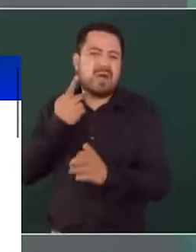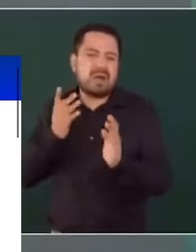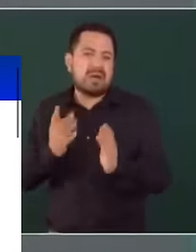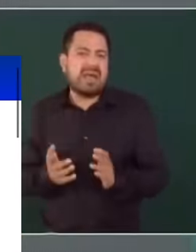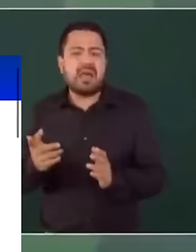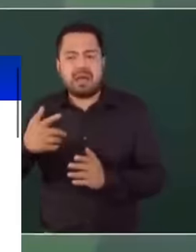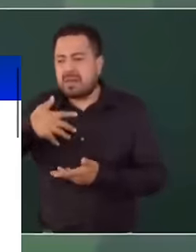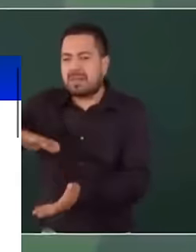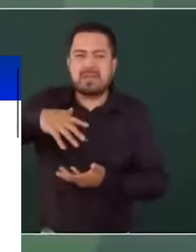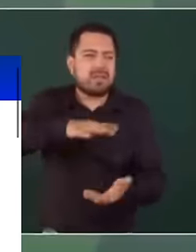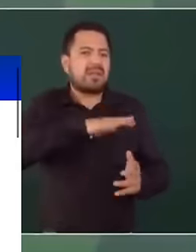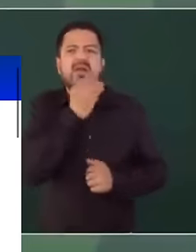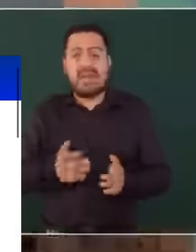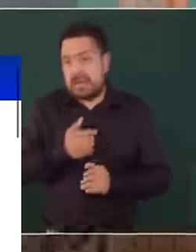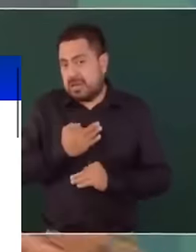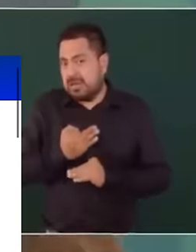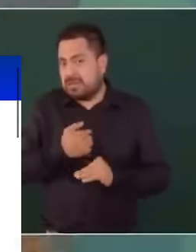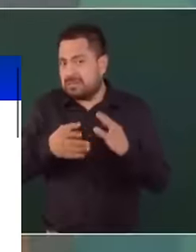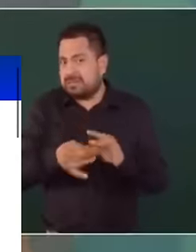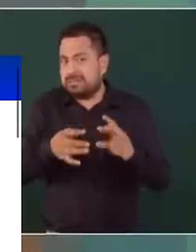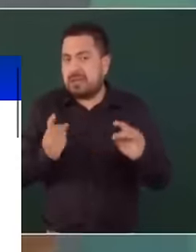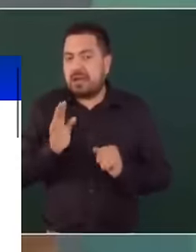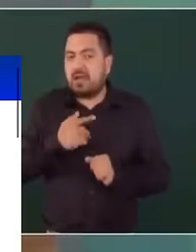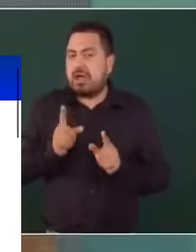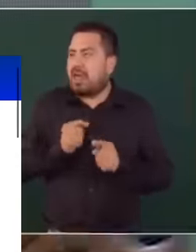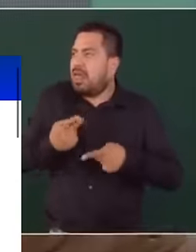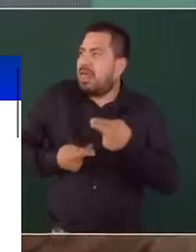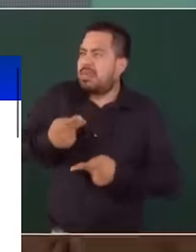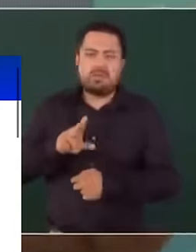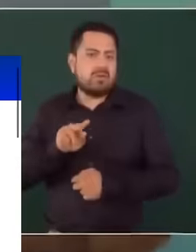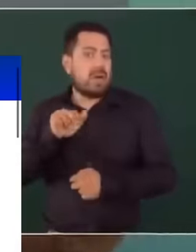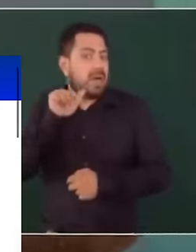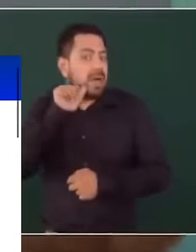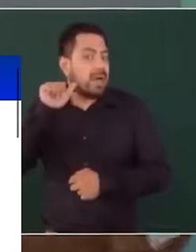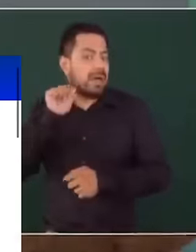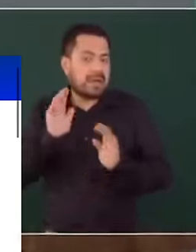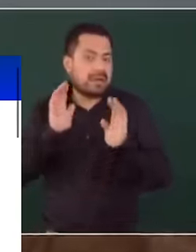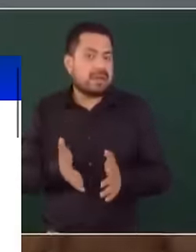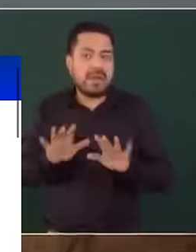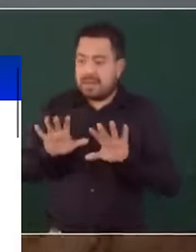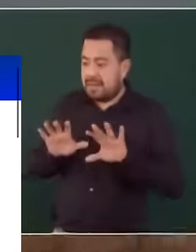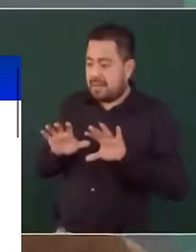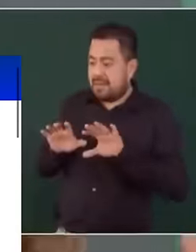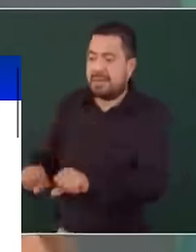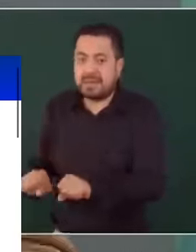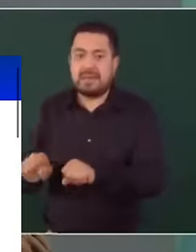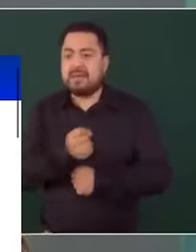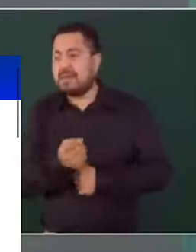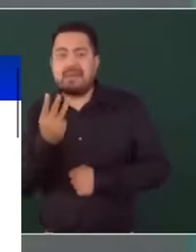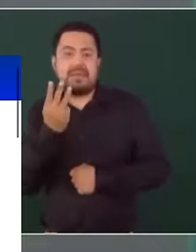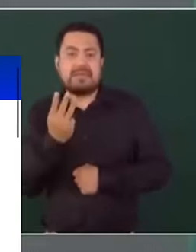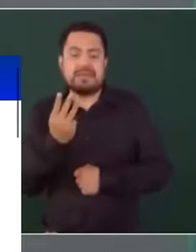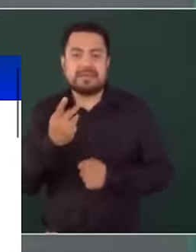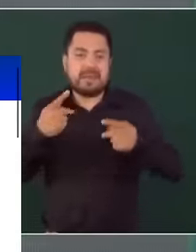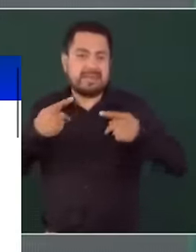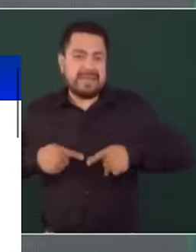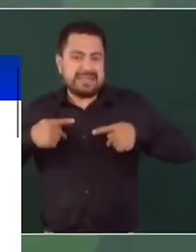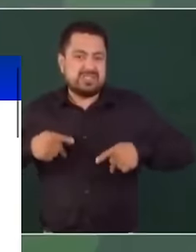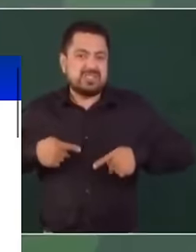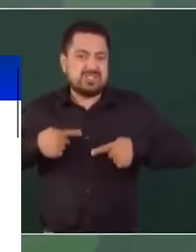están entregando despensas, frijol con gorgojo. No estoy hablando al tanteo. Es que ayer se detuvieron a 3 presuntos